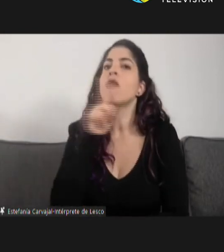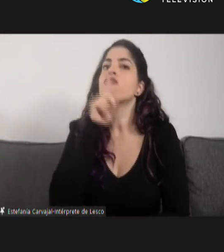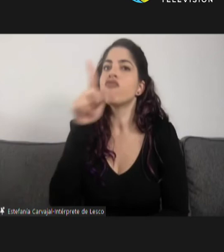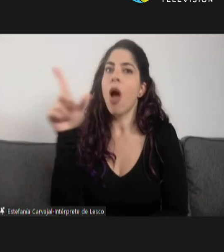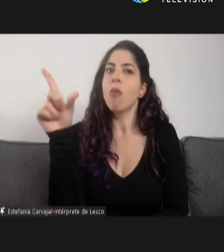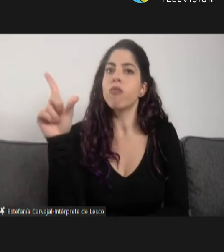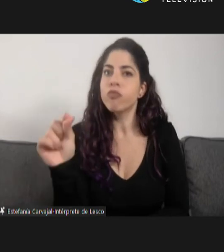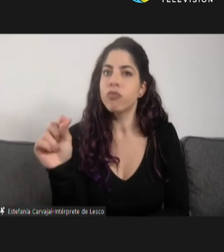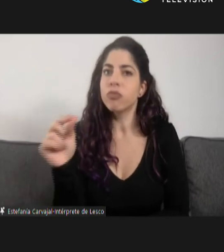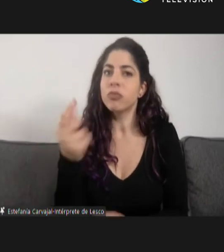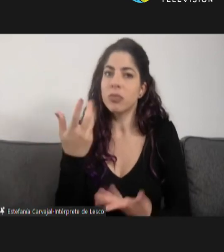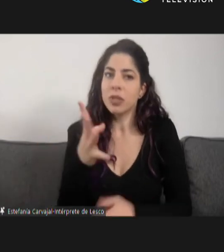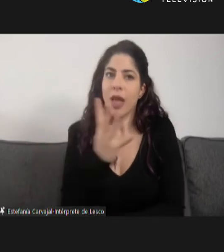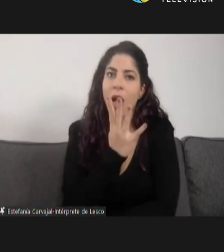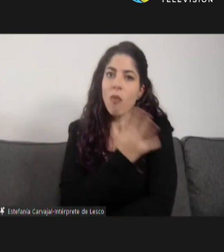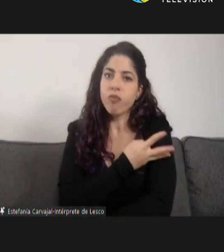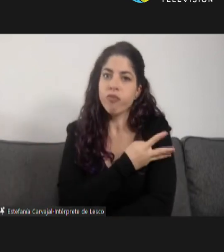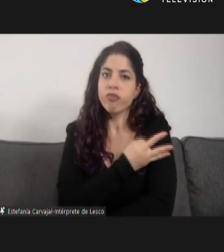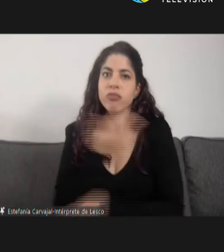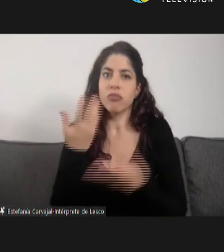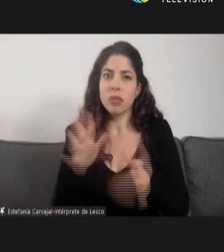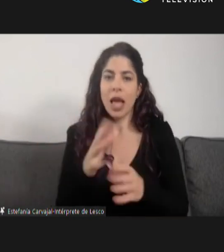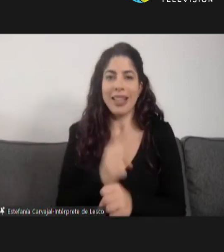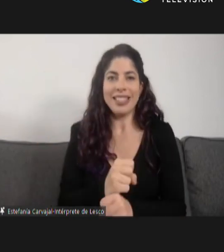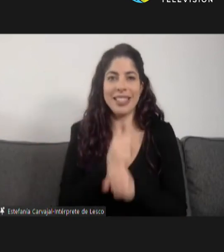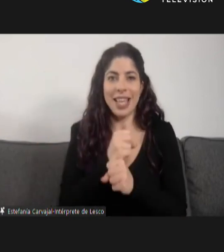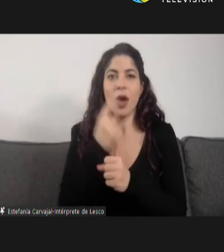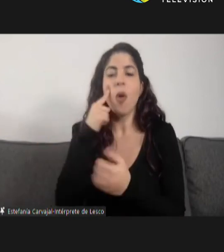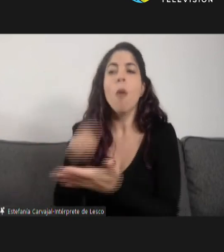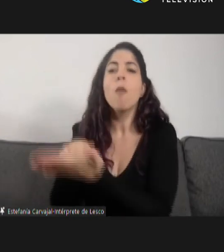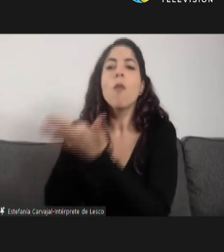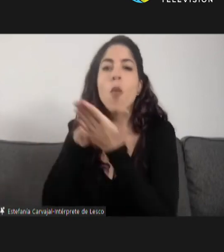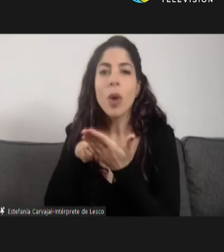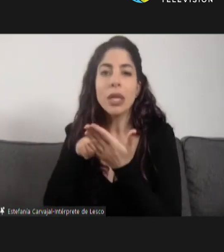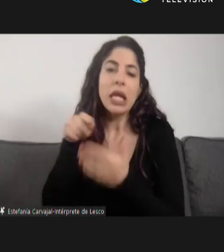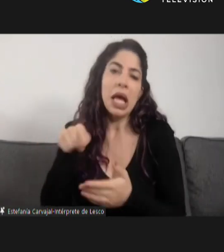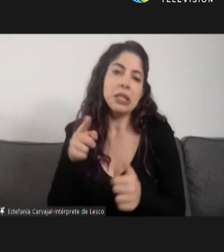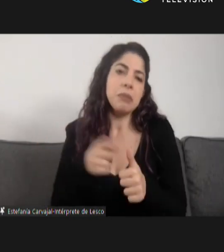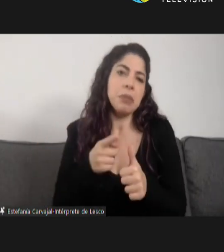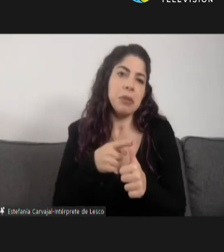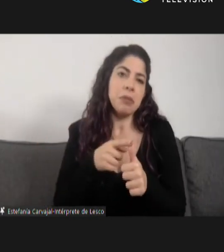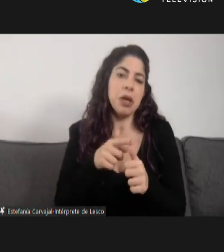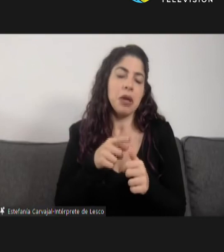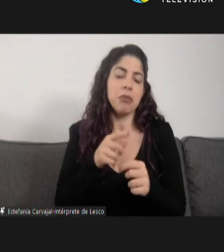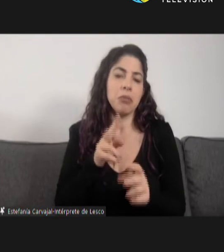recibió el líquido que estaba en esa jeringa como una medida inicial.